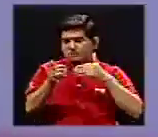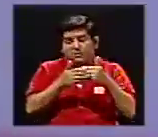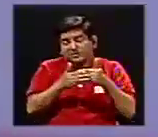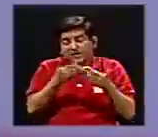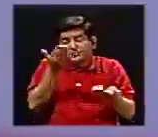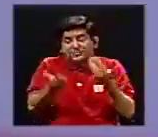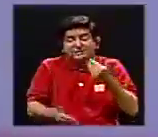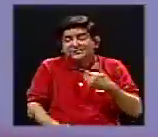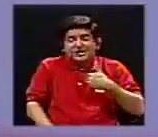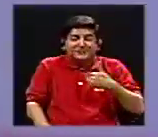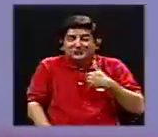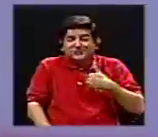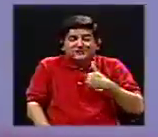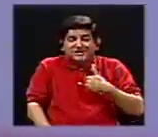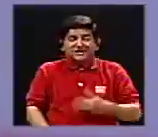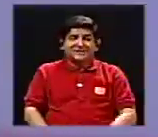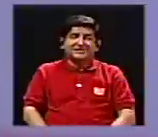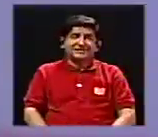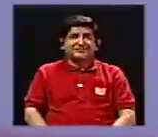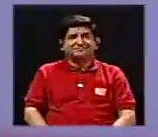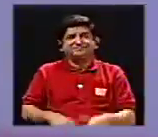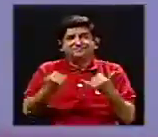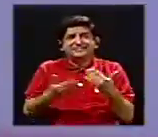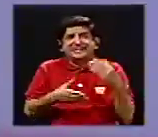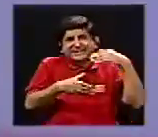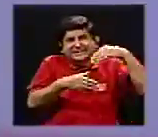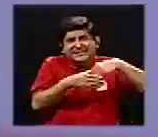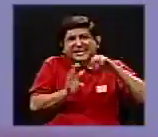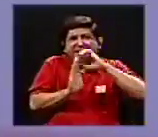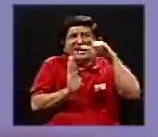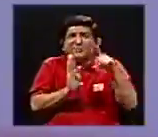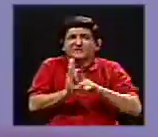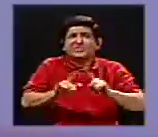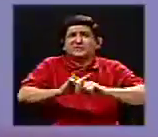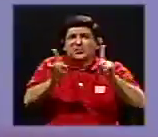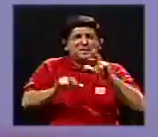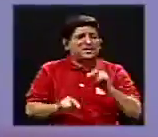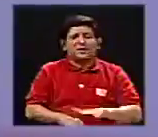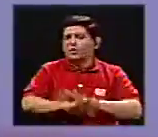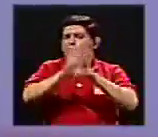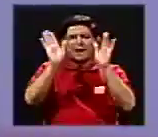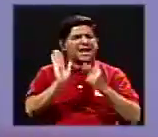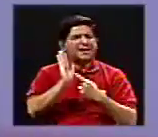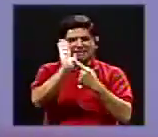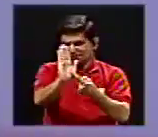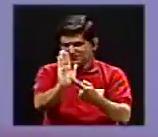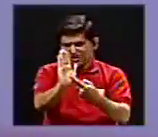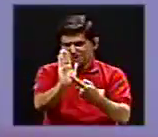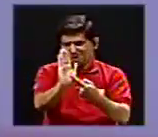bueno, lo tiene, digamos, intrínsecamente en la Constitución, pero no explícitamente.